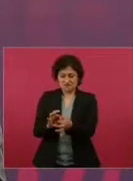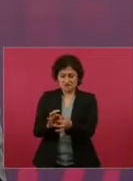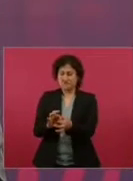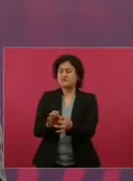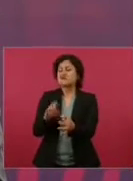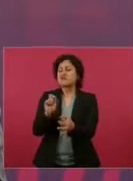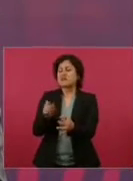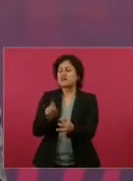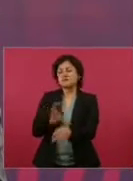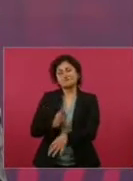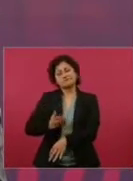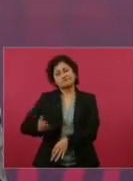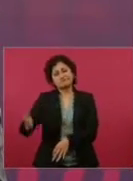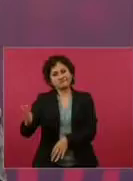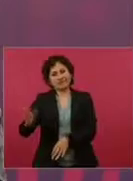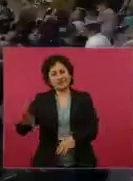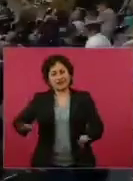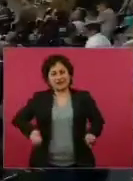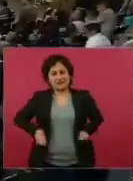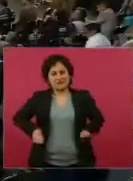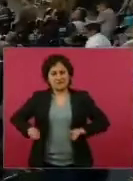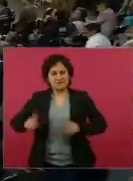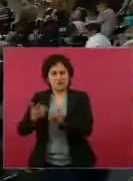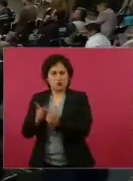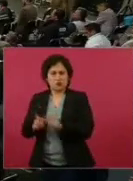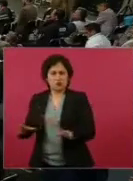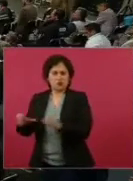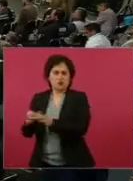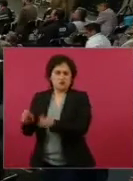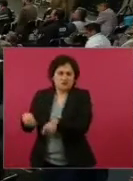a la derecha, al conservadurismo,